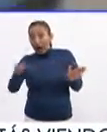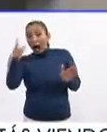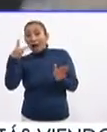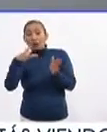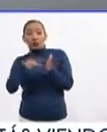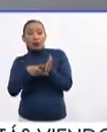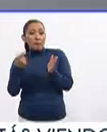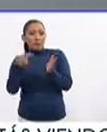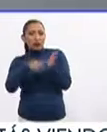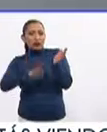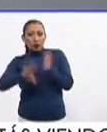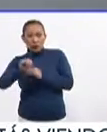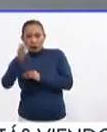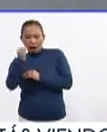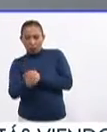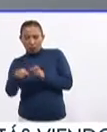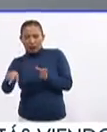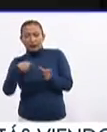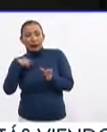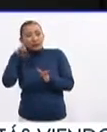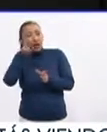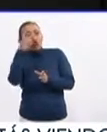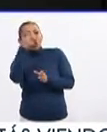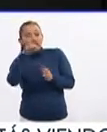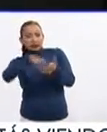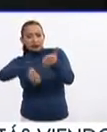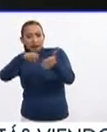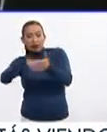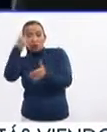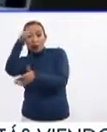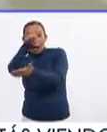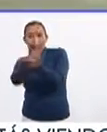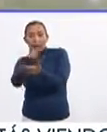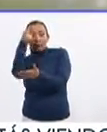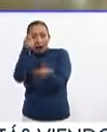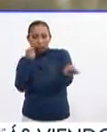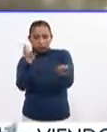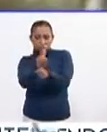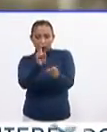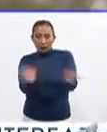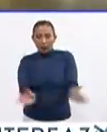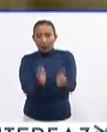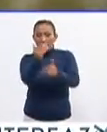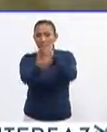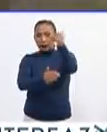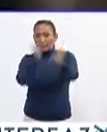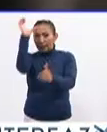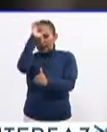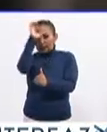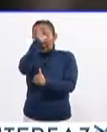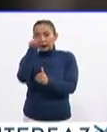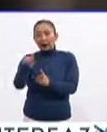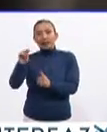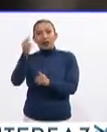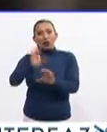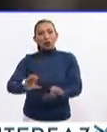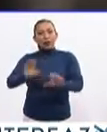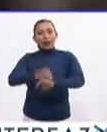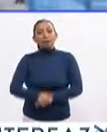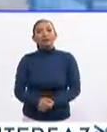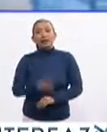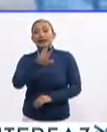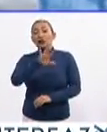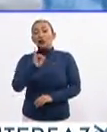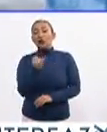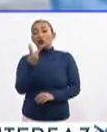año de 1999, se presentaron 2 reformas y una ley para coordinar y promover el desarrollo científico y tecnológico. El